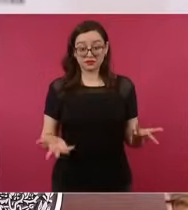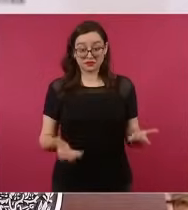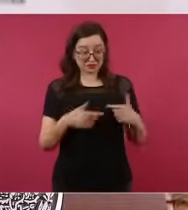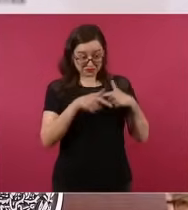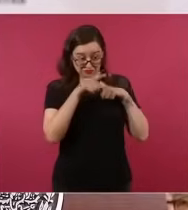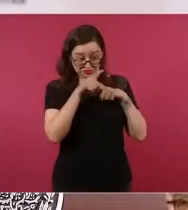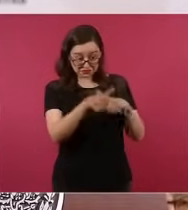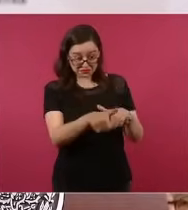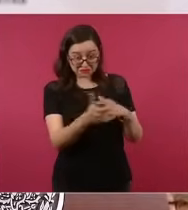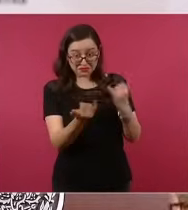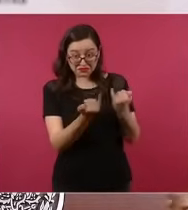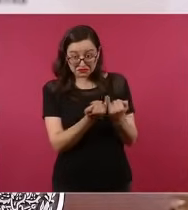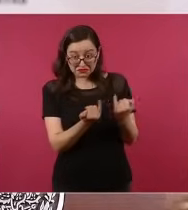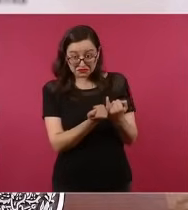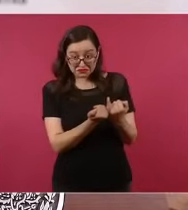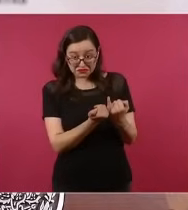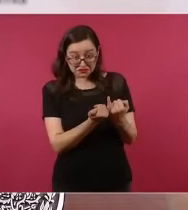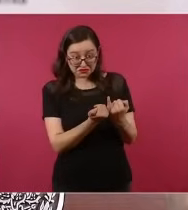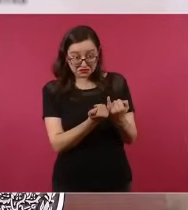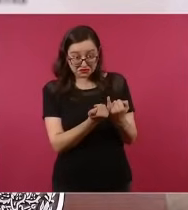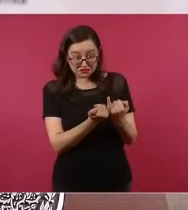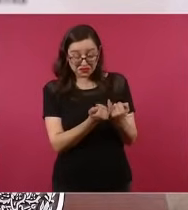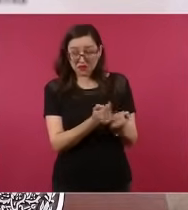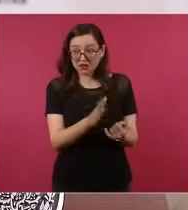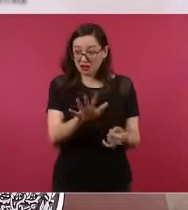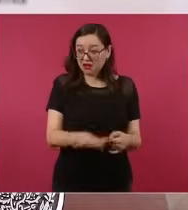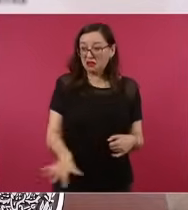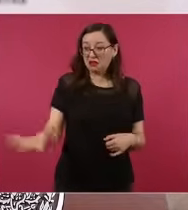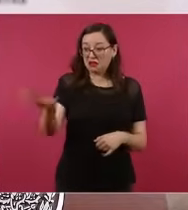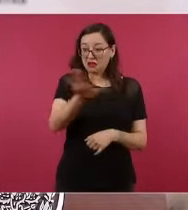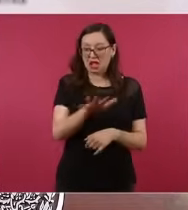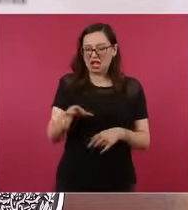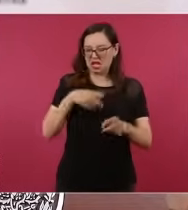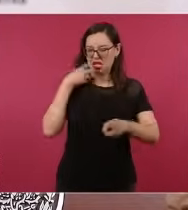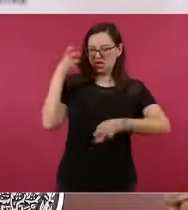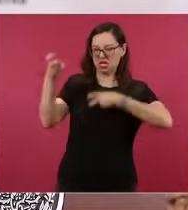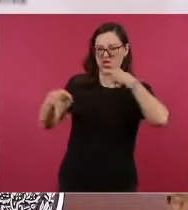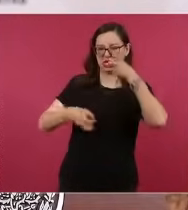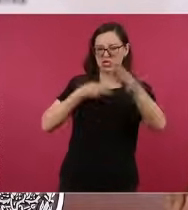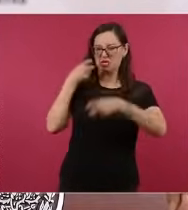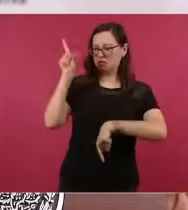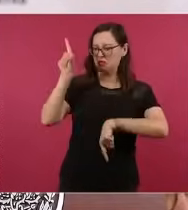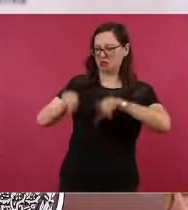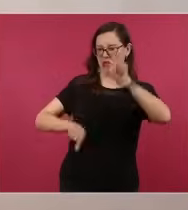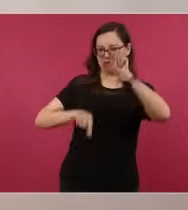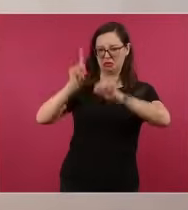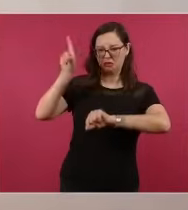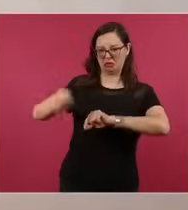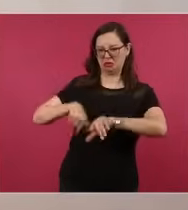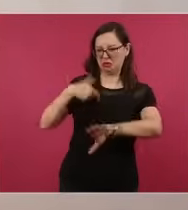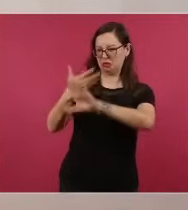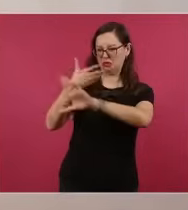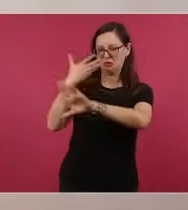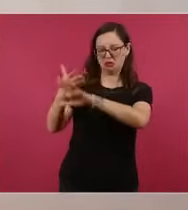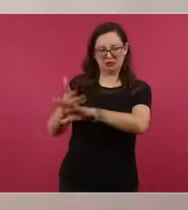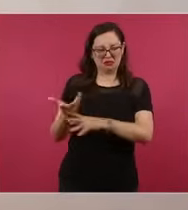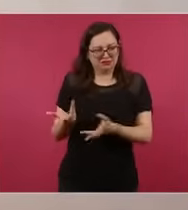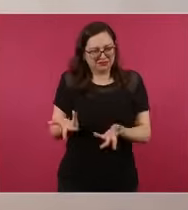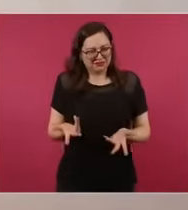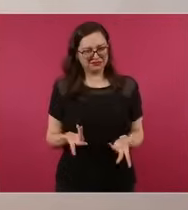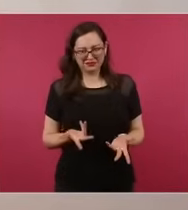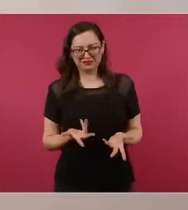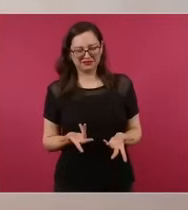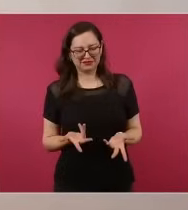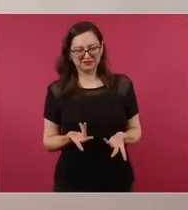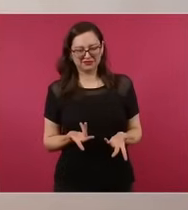campañas de ofensas, ¿sí? Ya no va a ser lo mismo también,